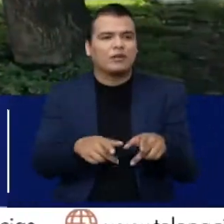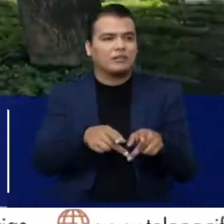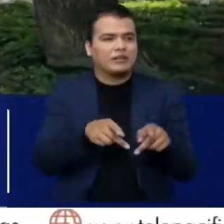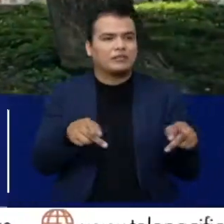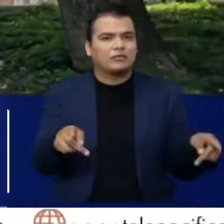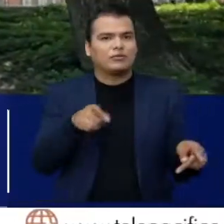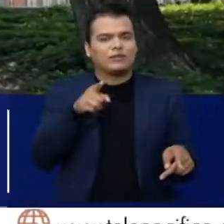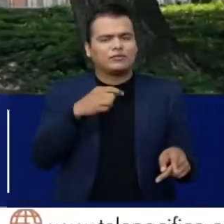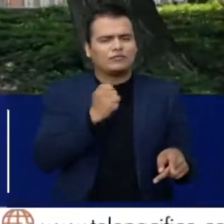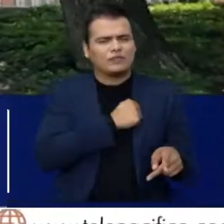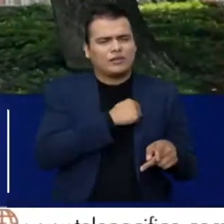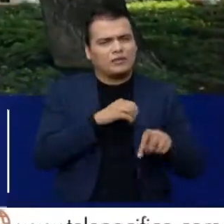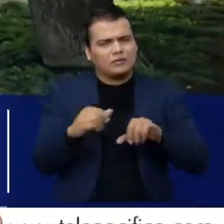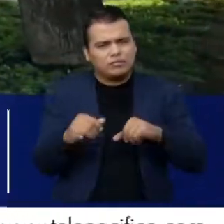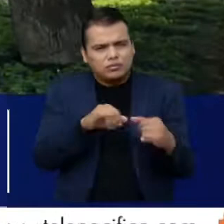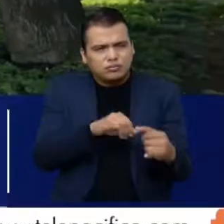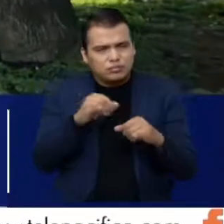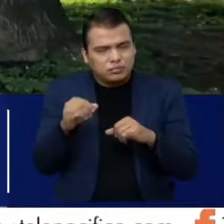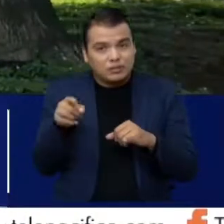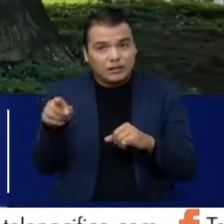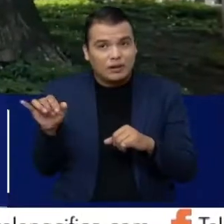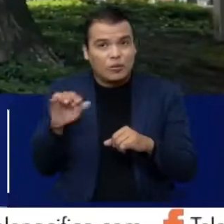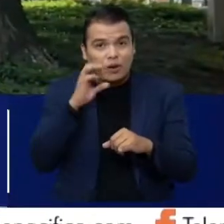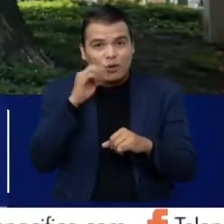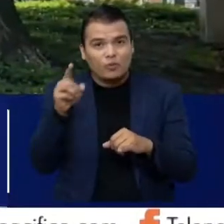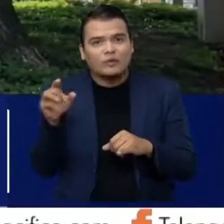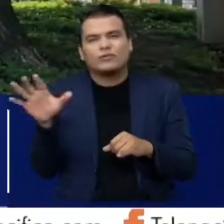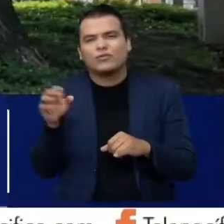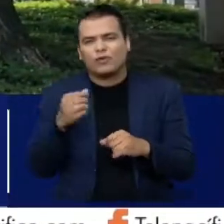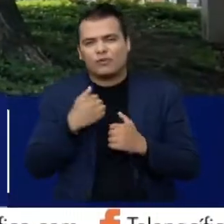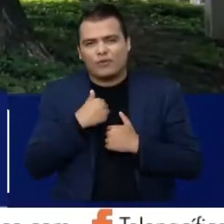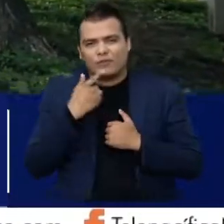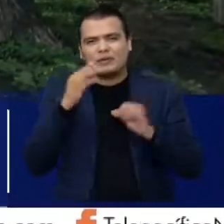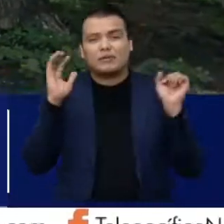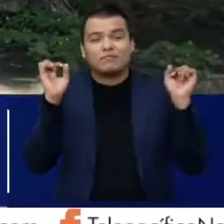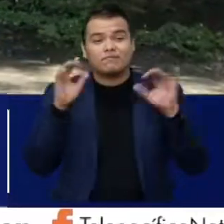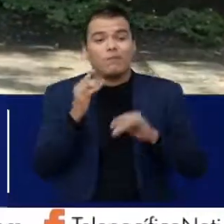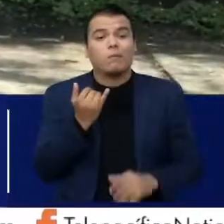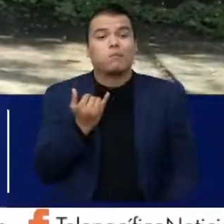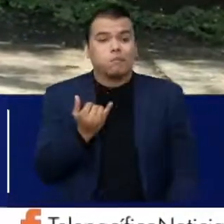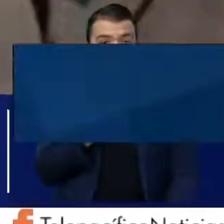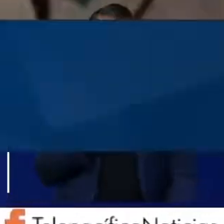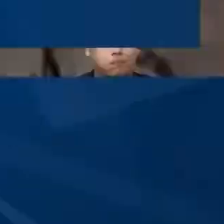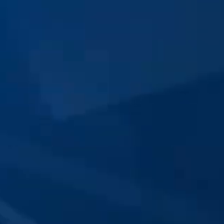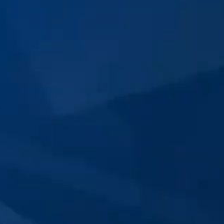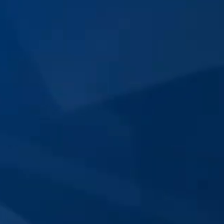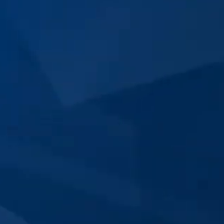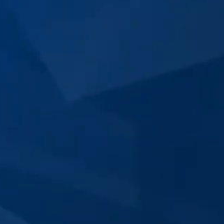ciclismo tanto como lo amó Luis H. Díaz, una gloria del deporte colombiano.